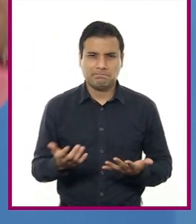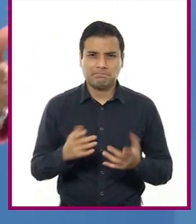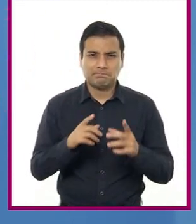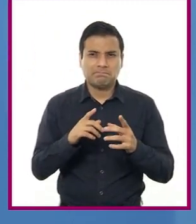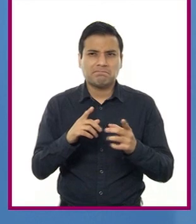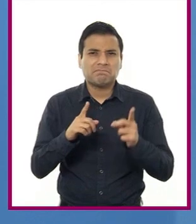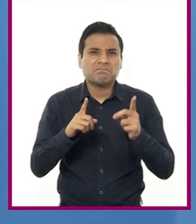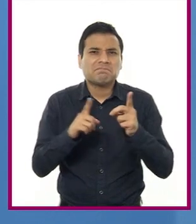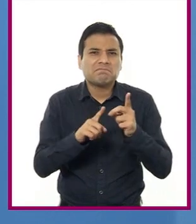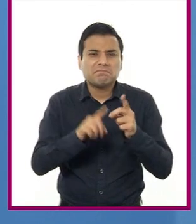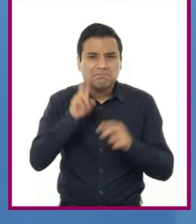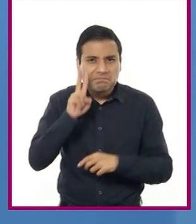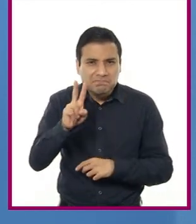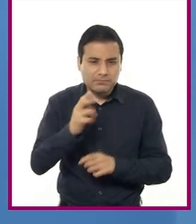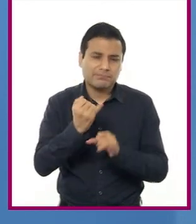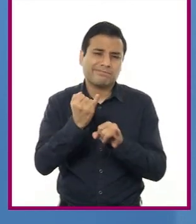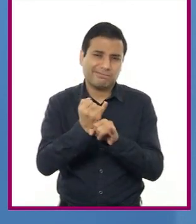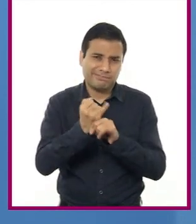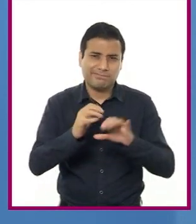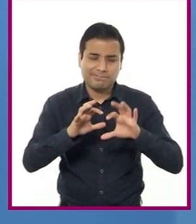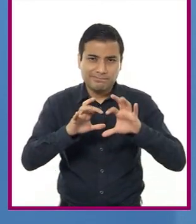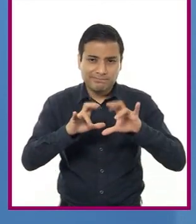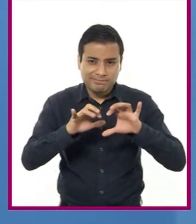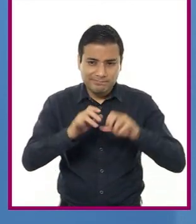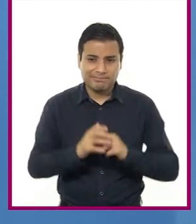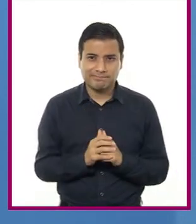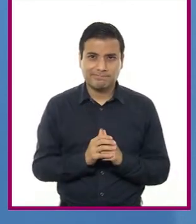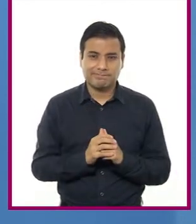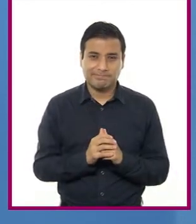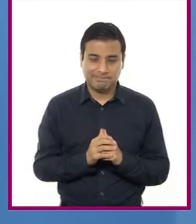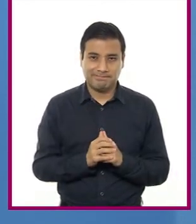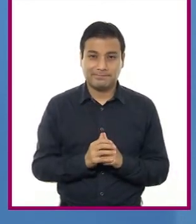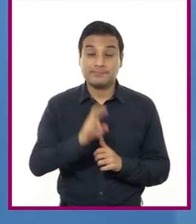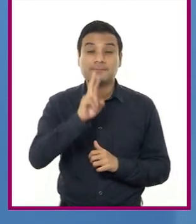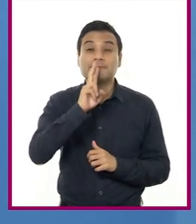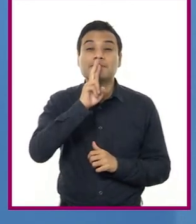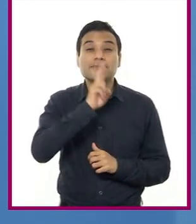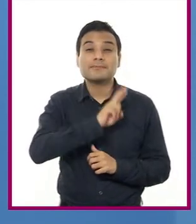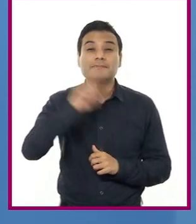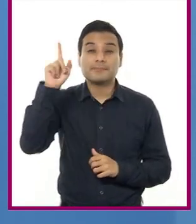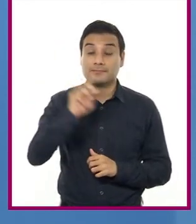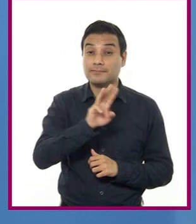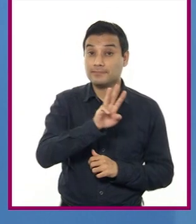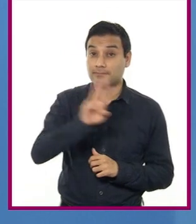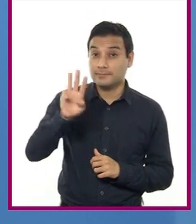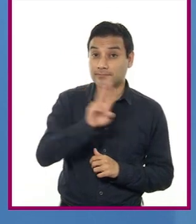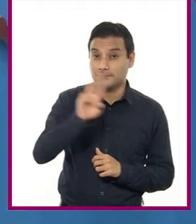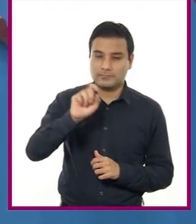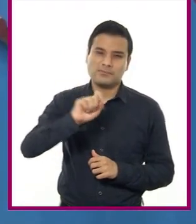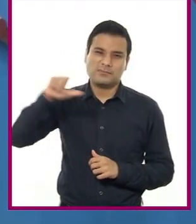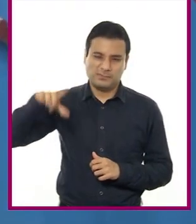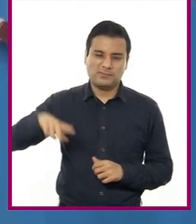mediante su buscador de Internet. Recuerden consultar de preferencia las páginas